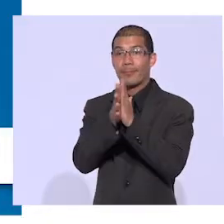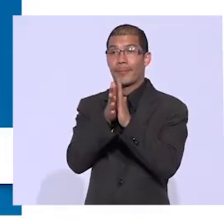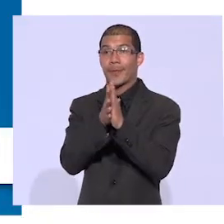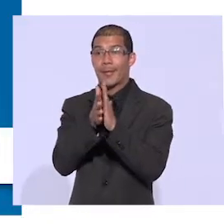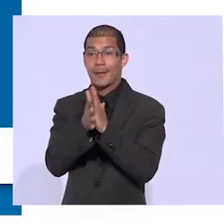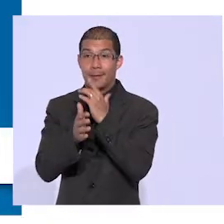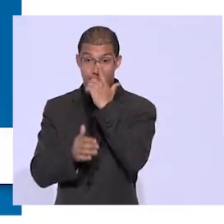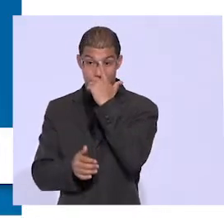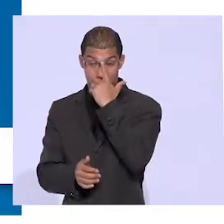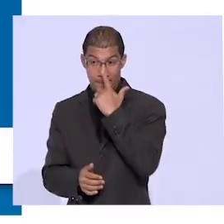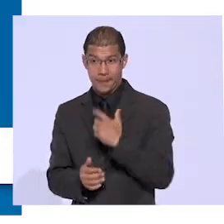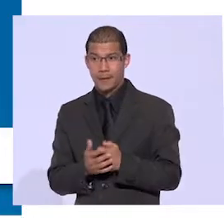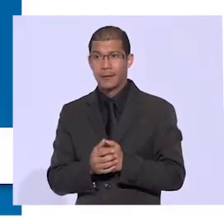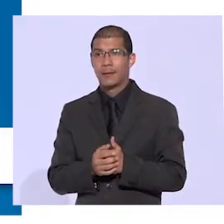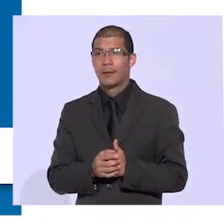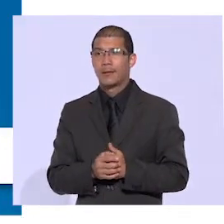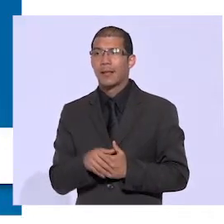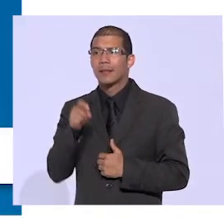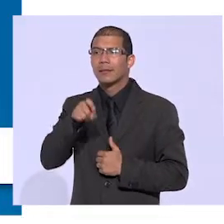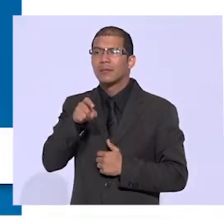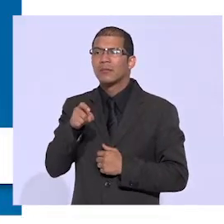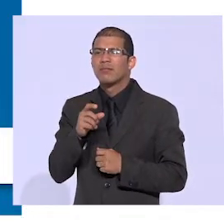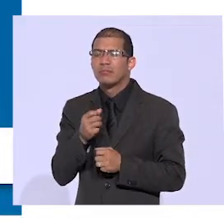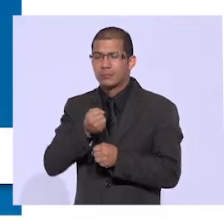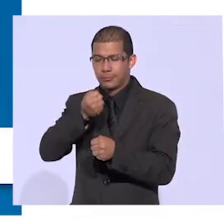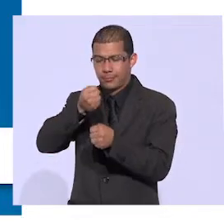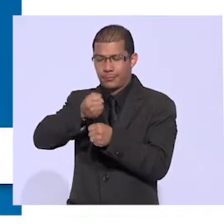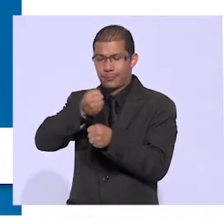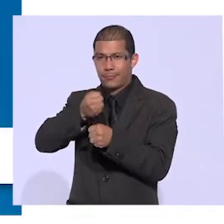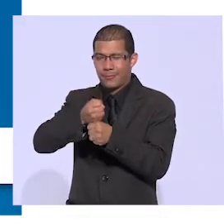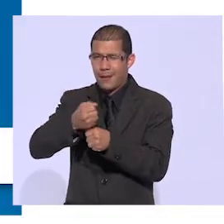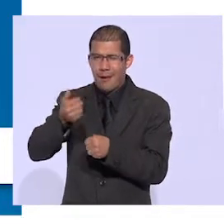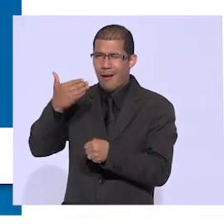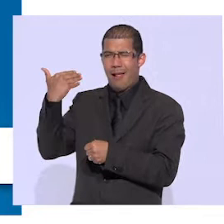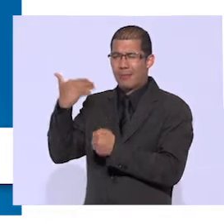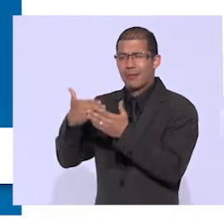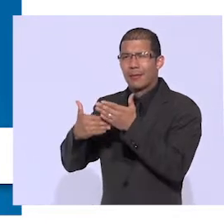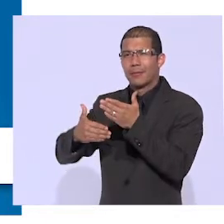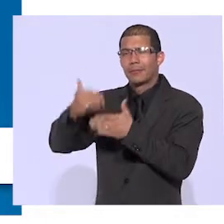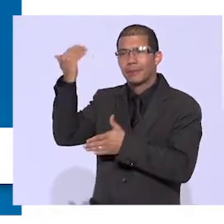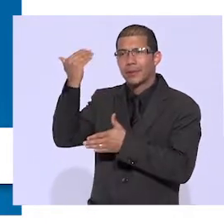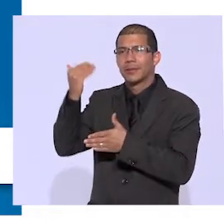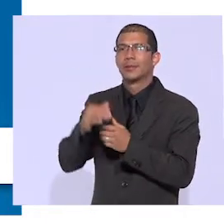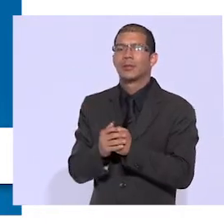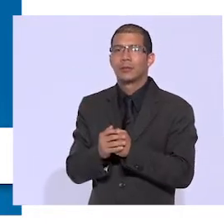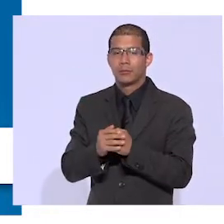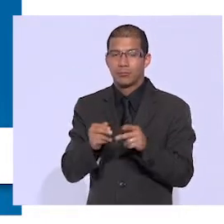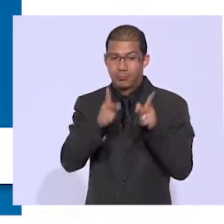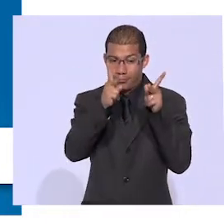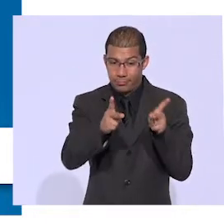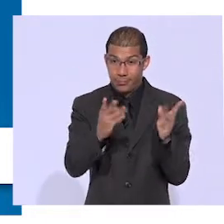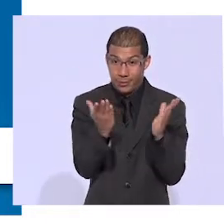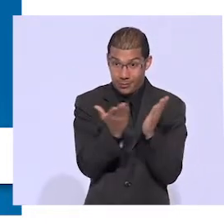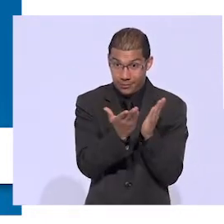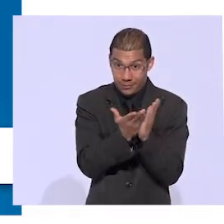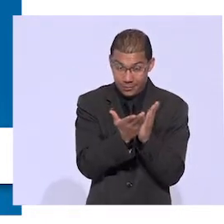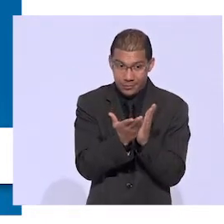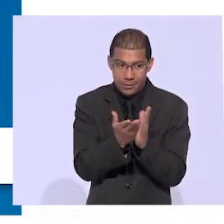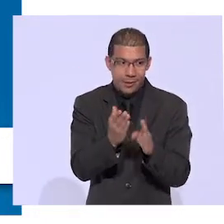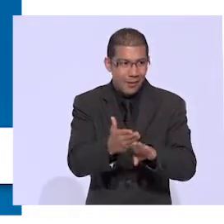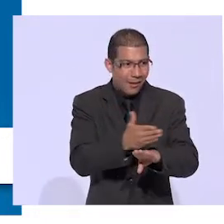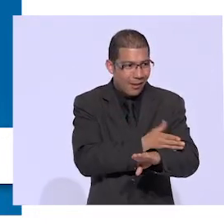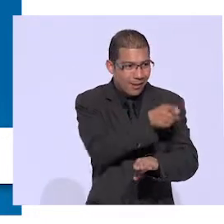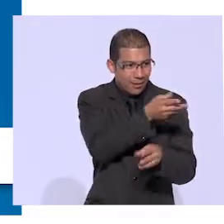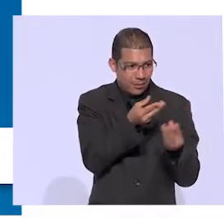idea es completar un trabajo que empezamos solo con el cuestionario de alumnos, que es lo que ha contado